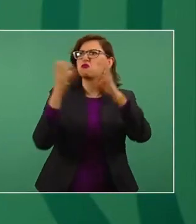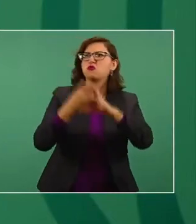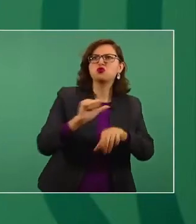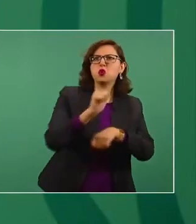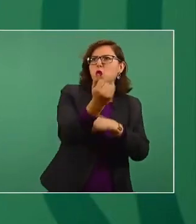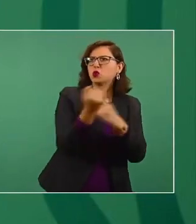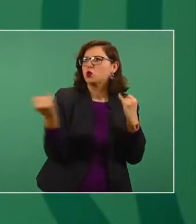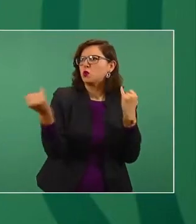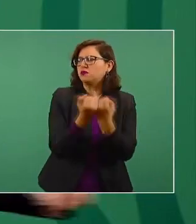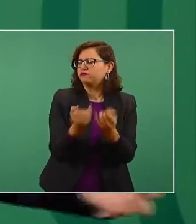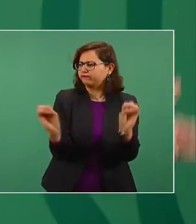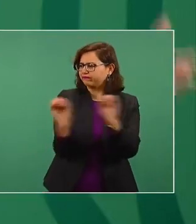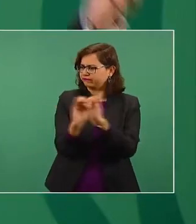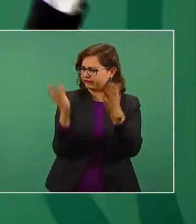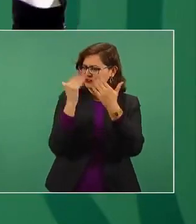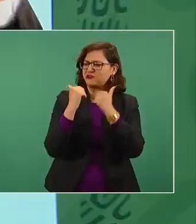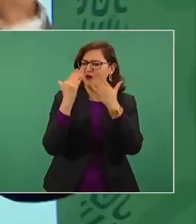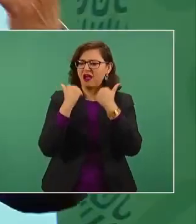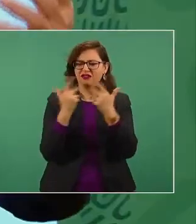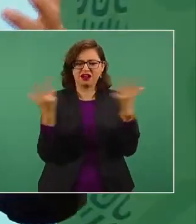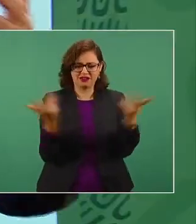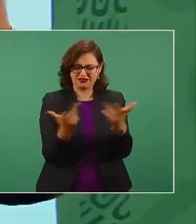maderables, para